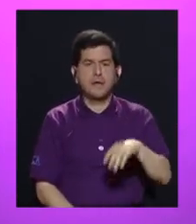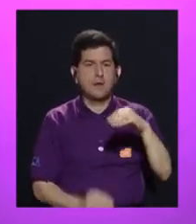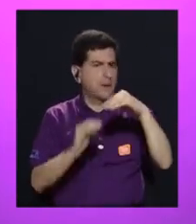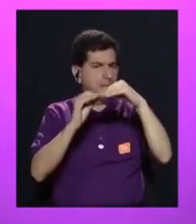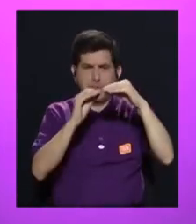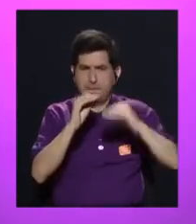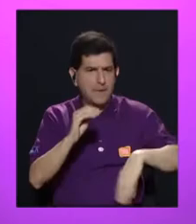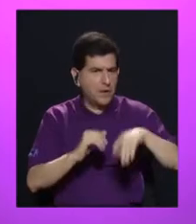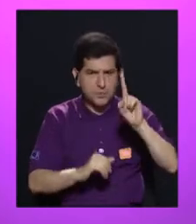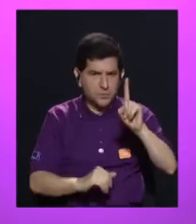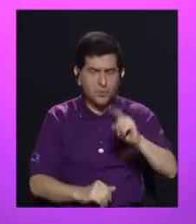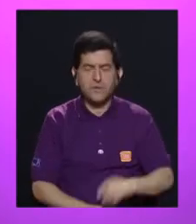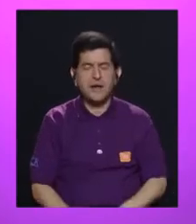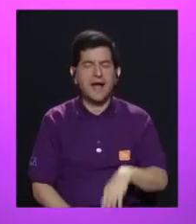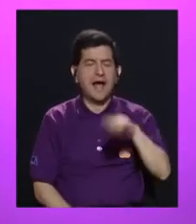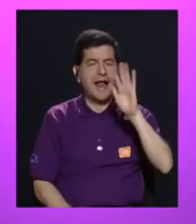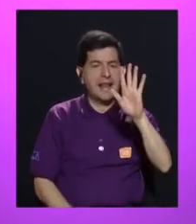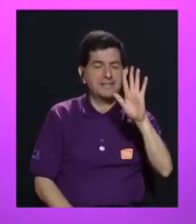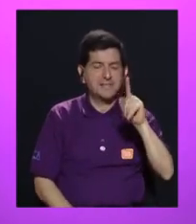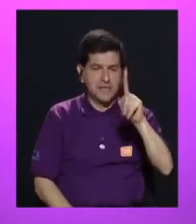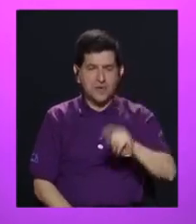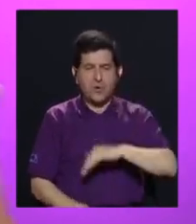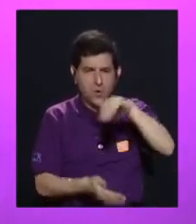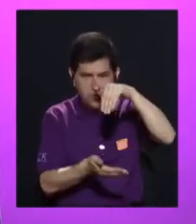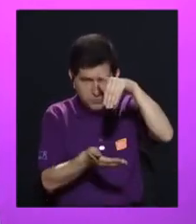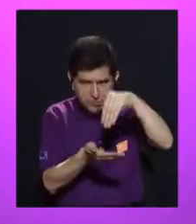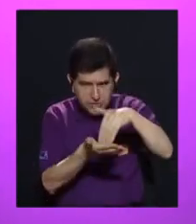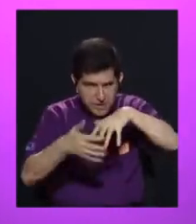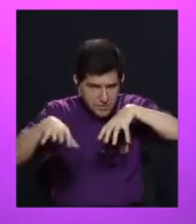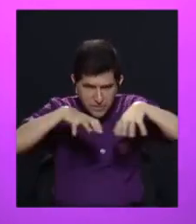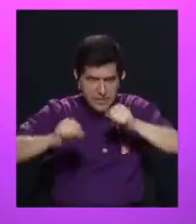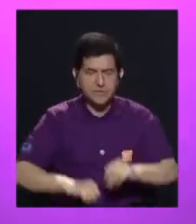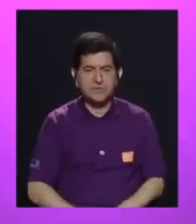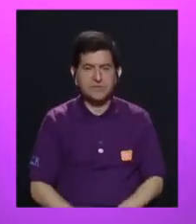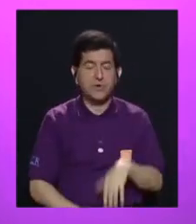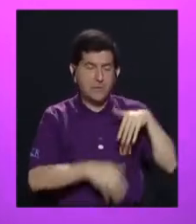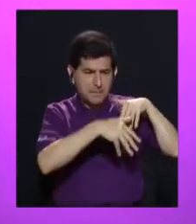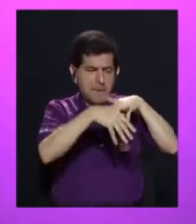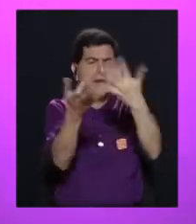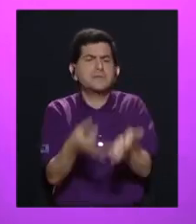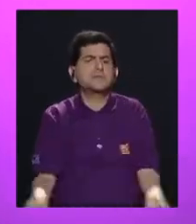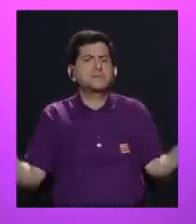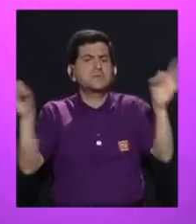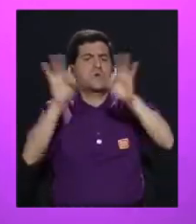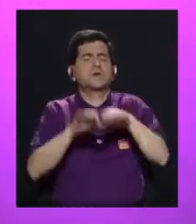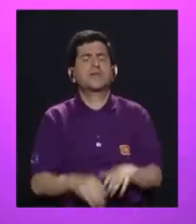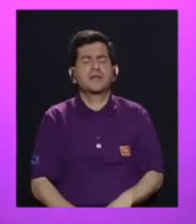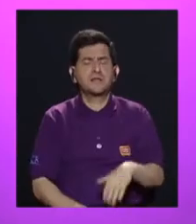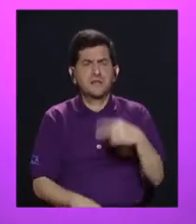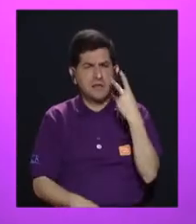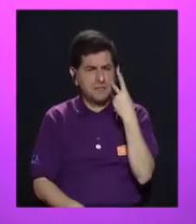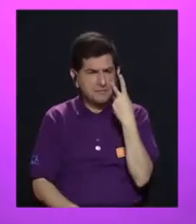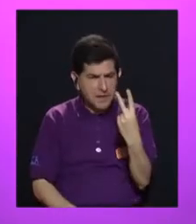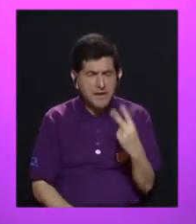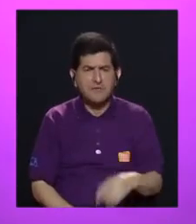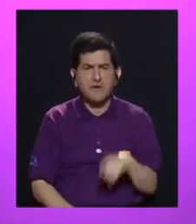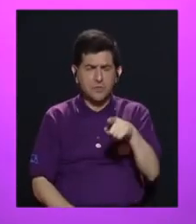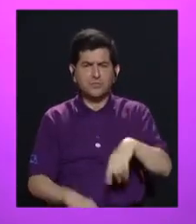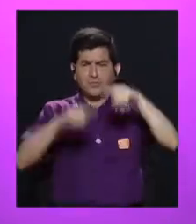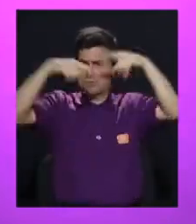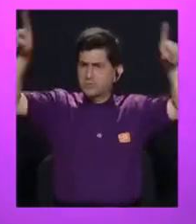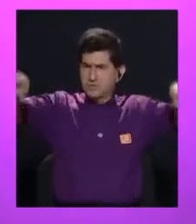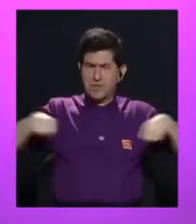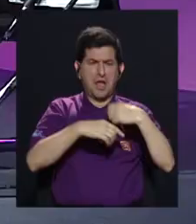convocando a partir de las cinco va a haber una concentración va a haber una marcha estos eventos son importantes para visibilizar llegue con sus carteles